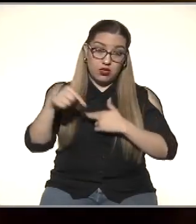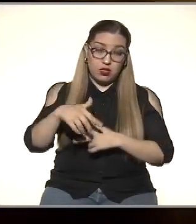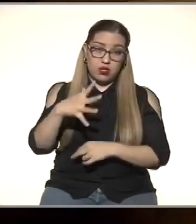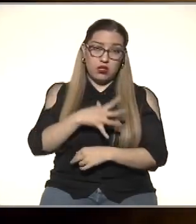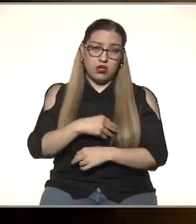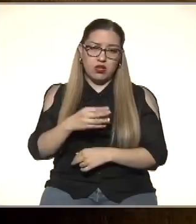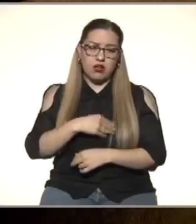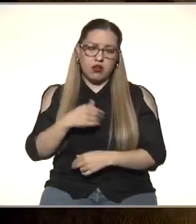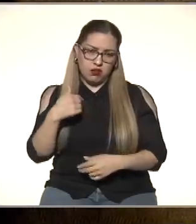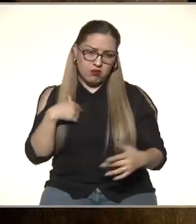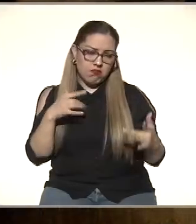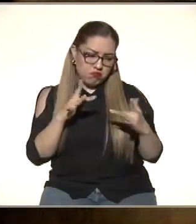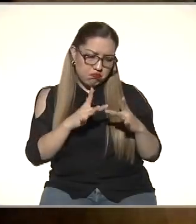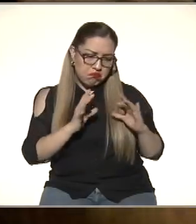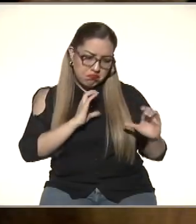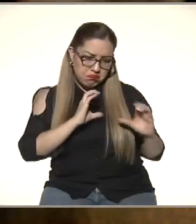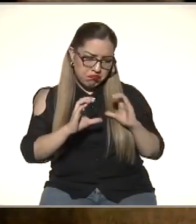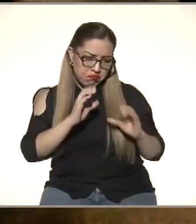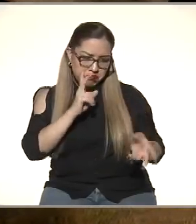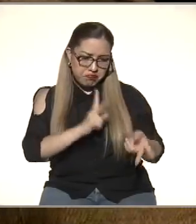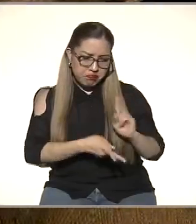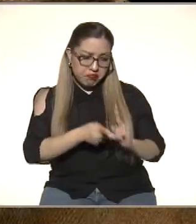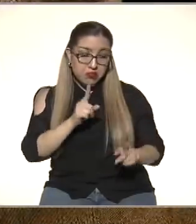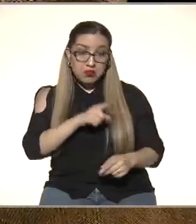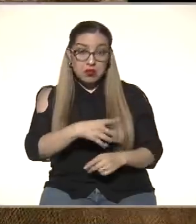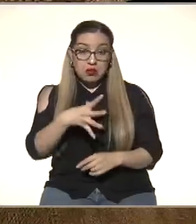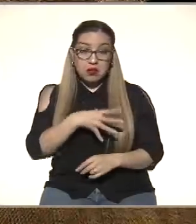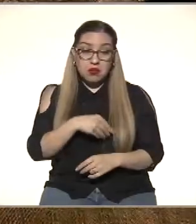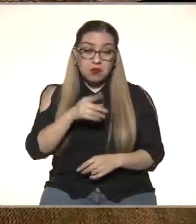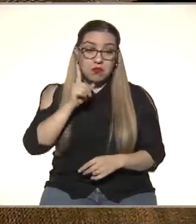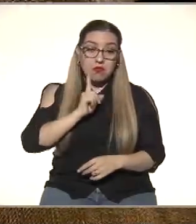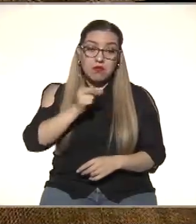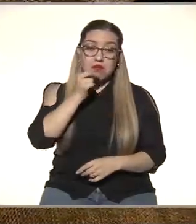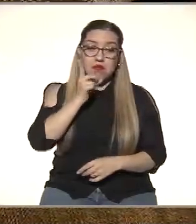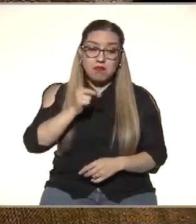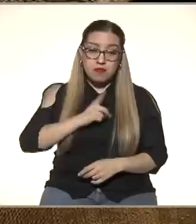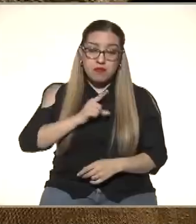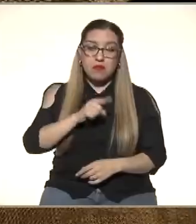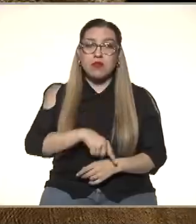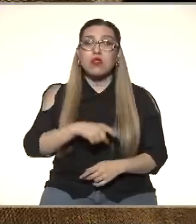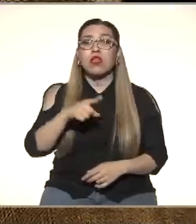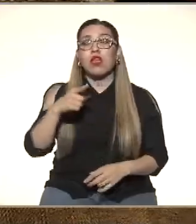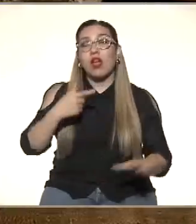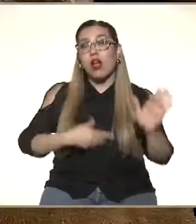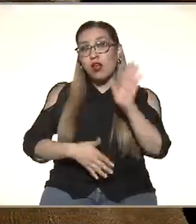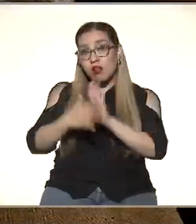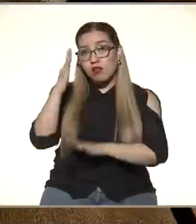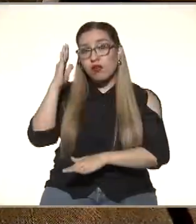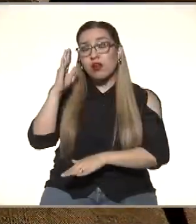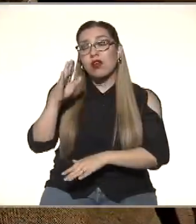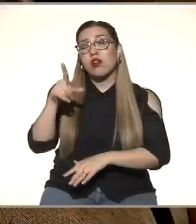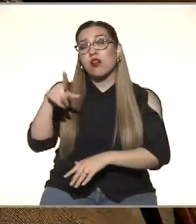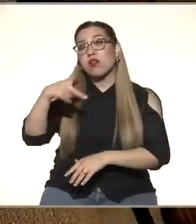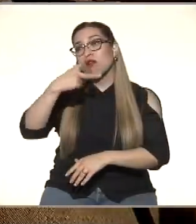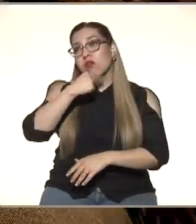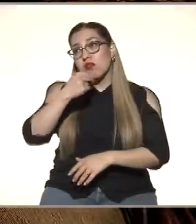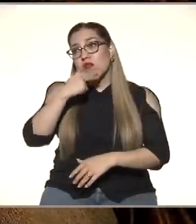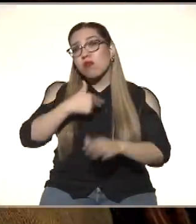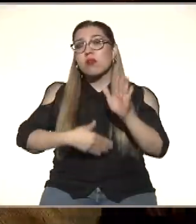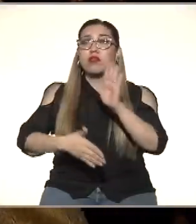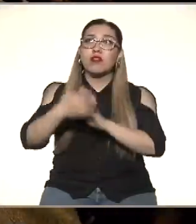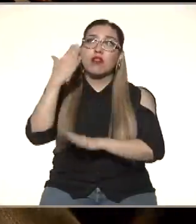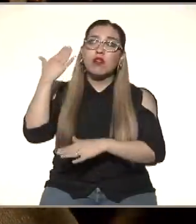con ella me contaba detalles de que su mamá hizo esto con fulanito y luego se iban a tal